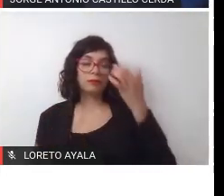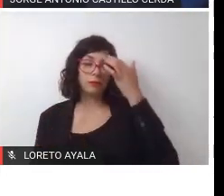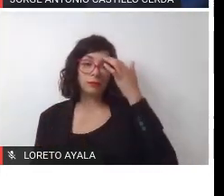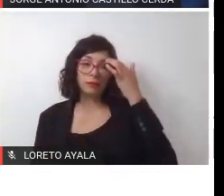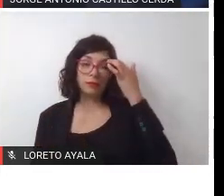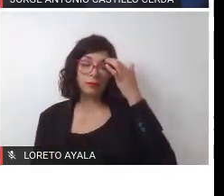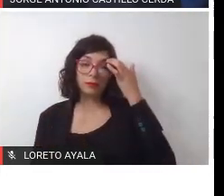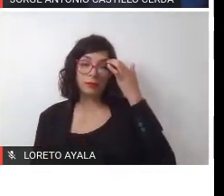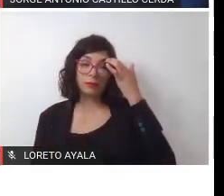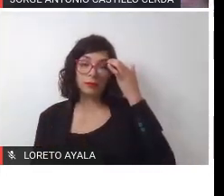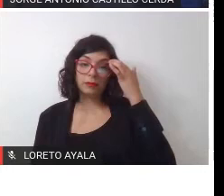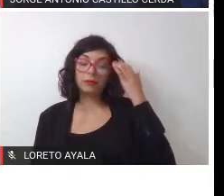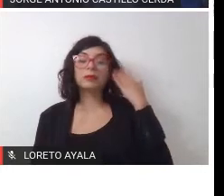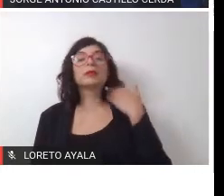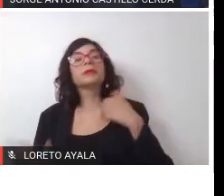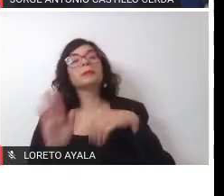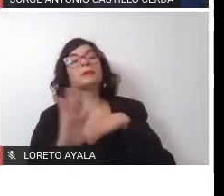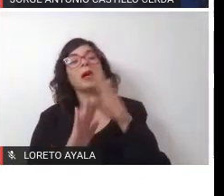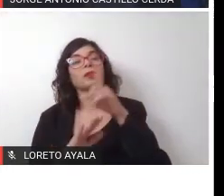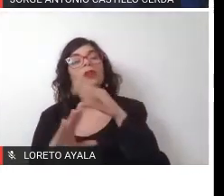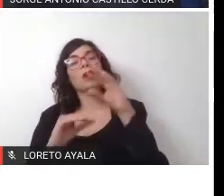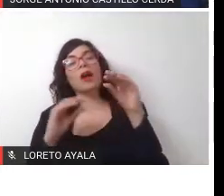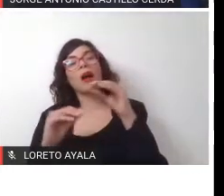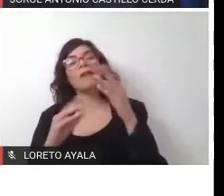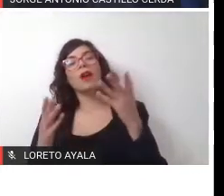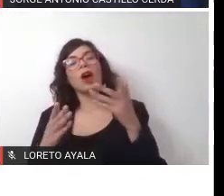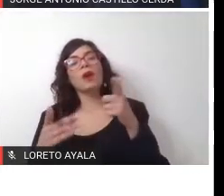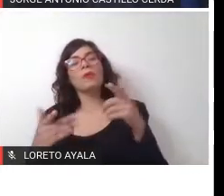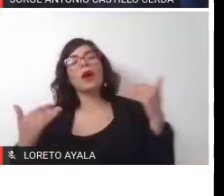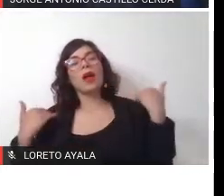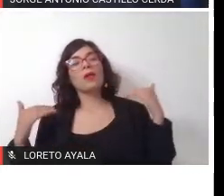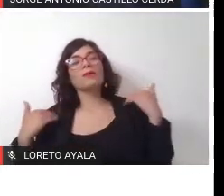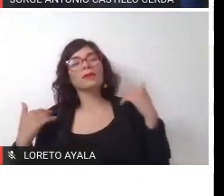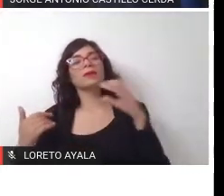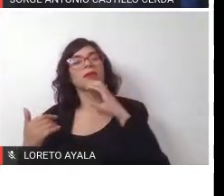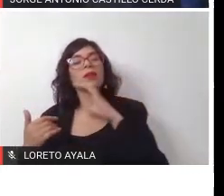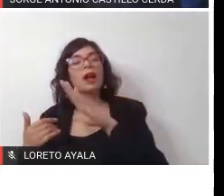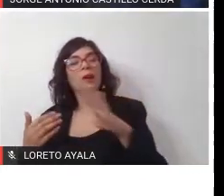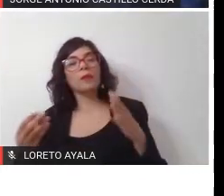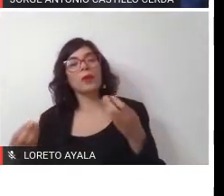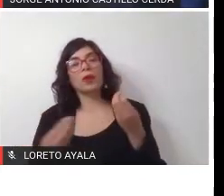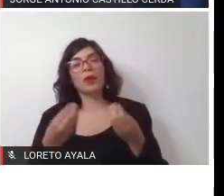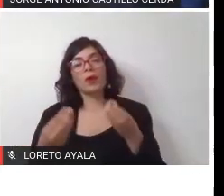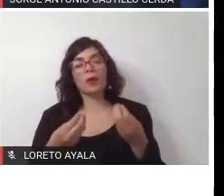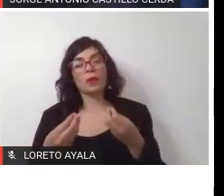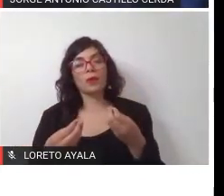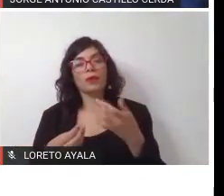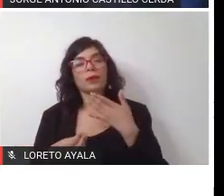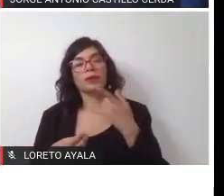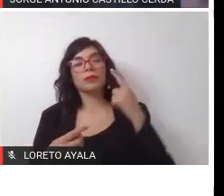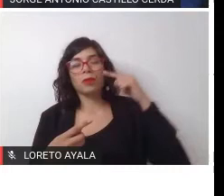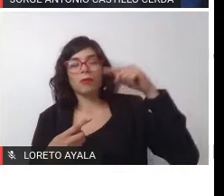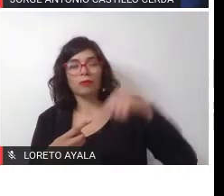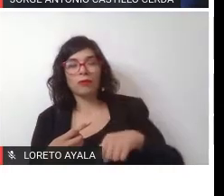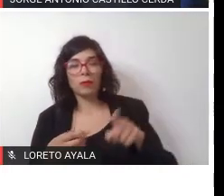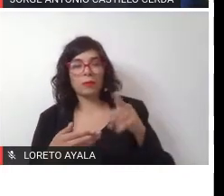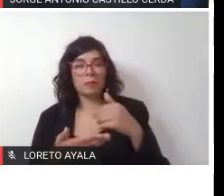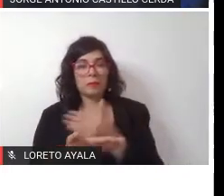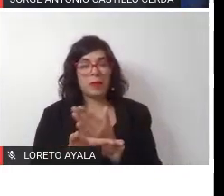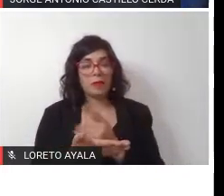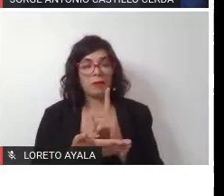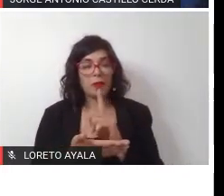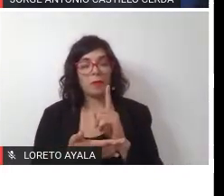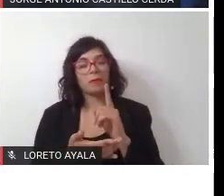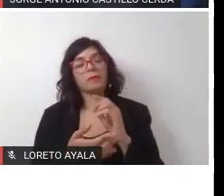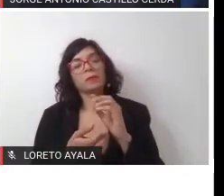idea más es hablar de la educación física en ruralidad que de hablar de la planificación misma. Pero, para no